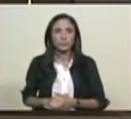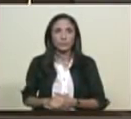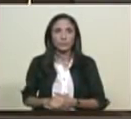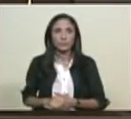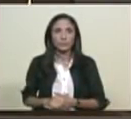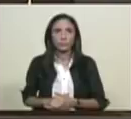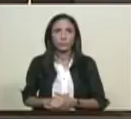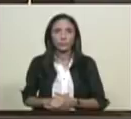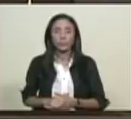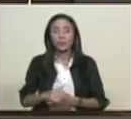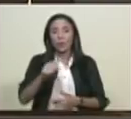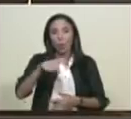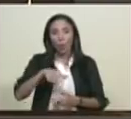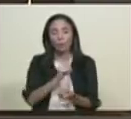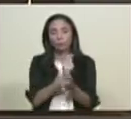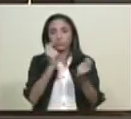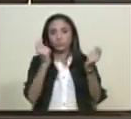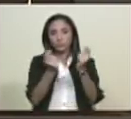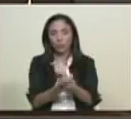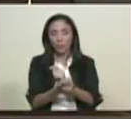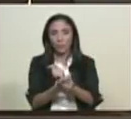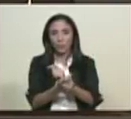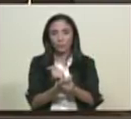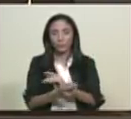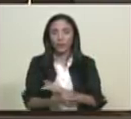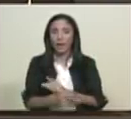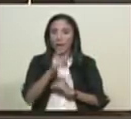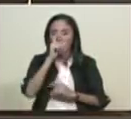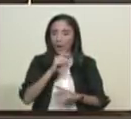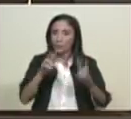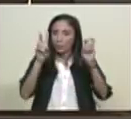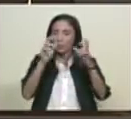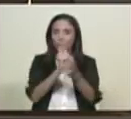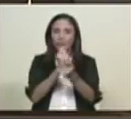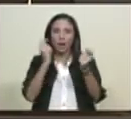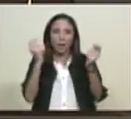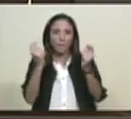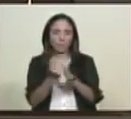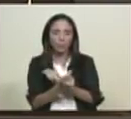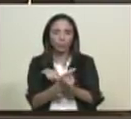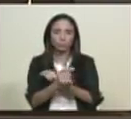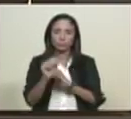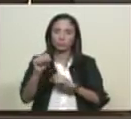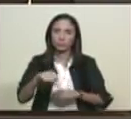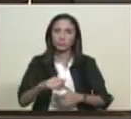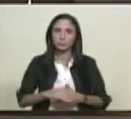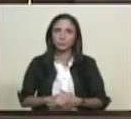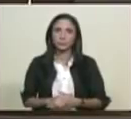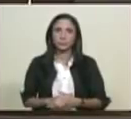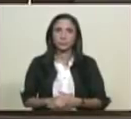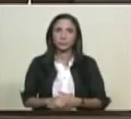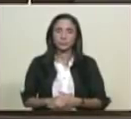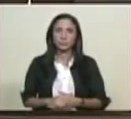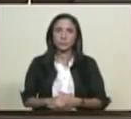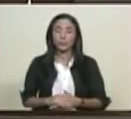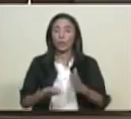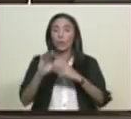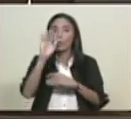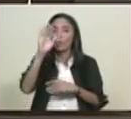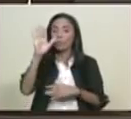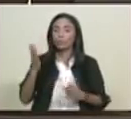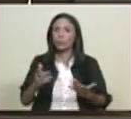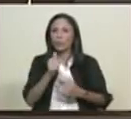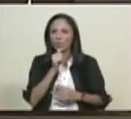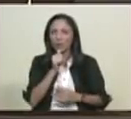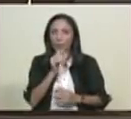Hoy, 2018, el panorama es otro. Yo digo, el tiempo futuro nos